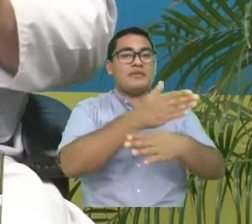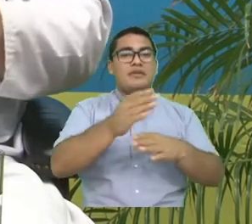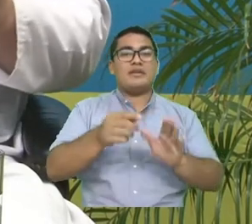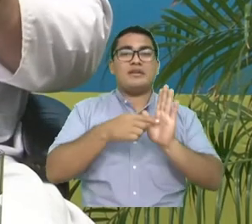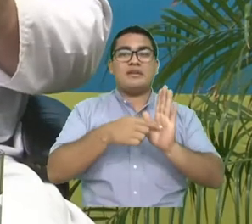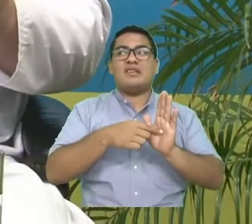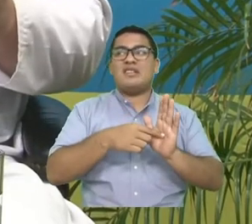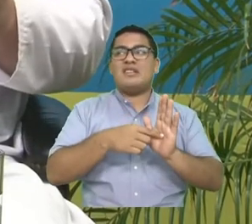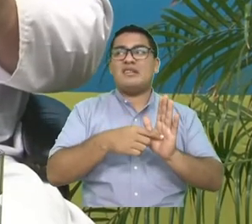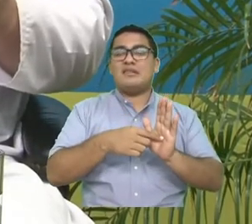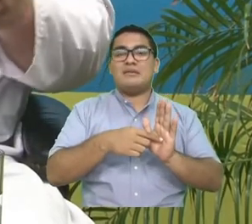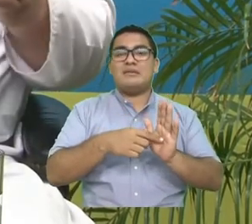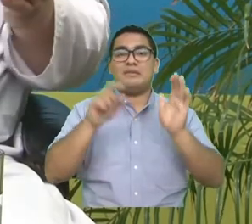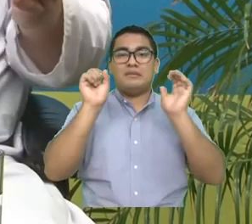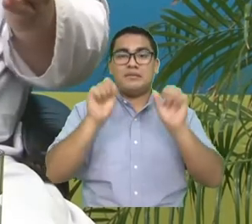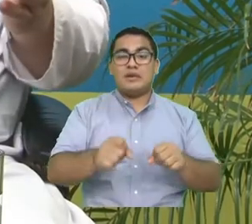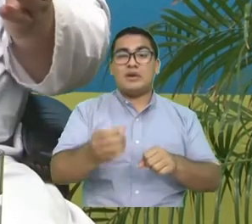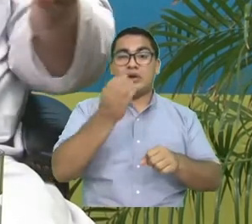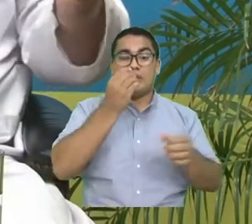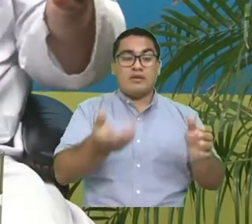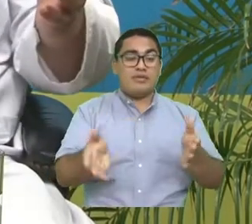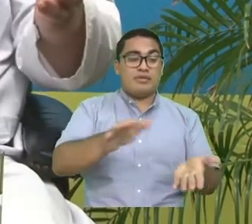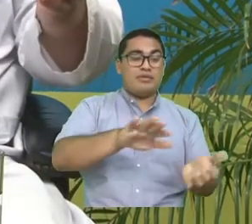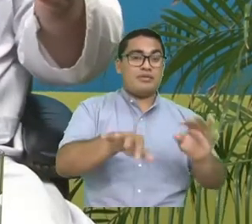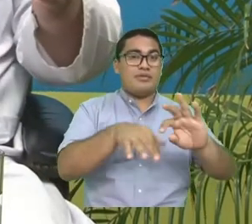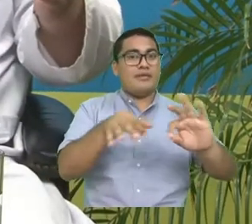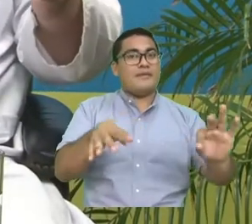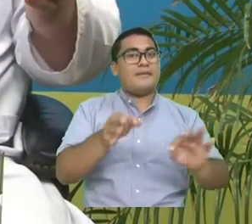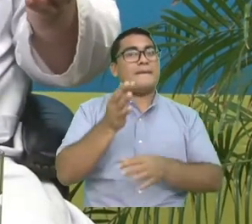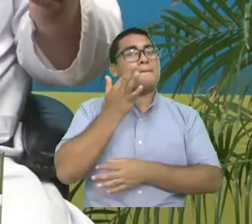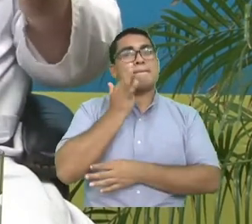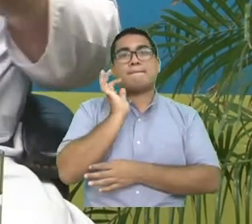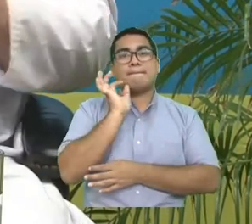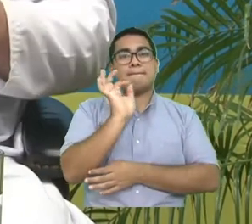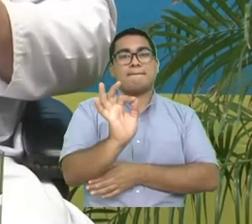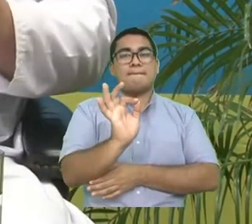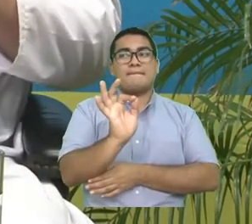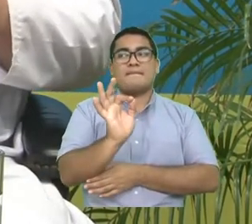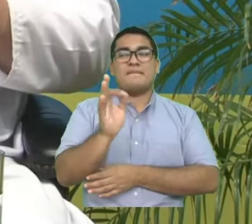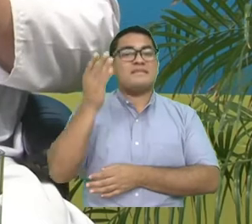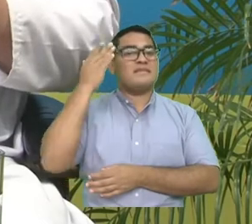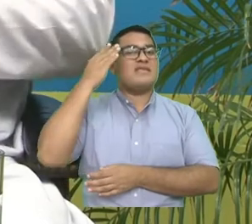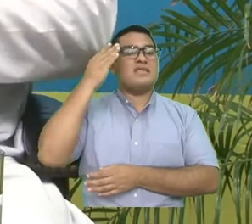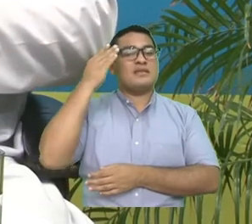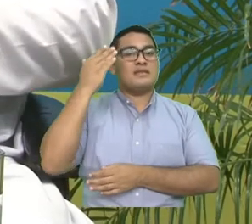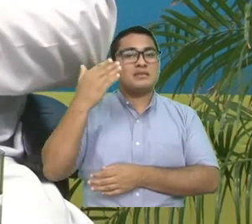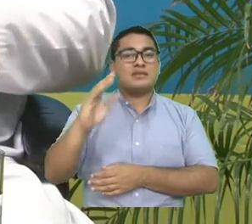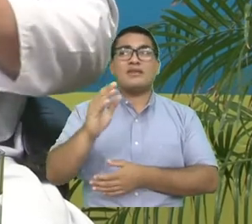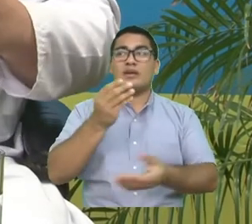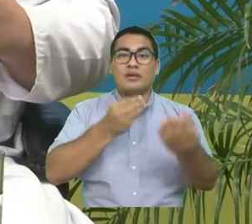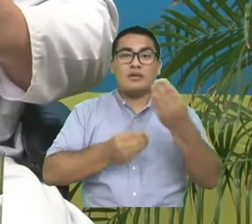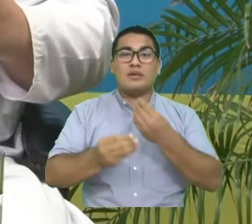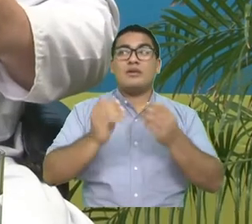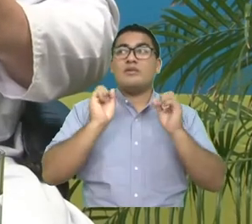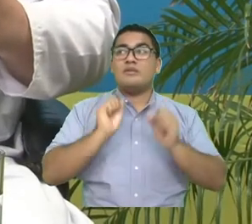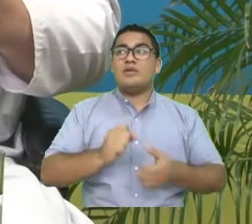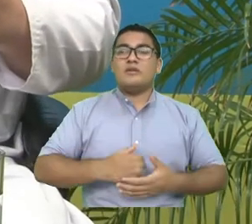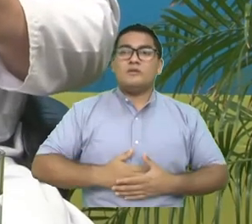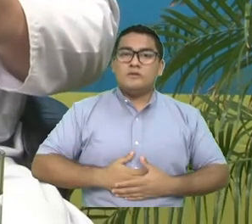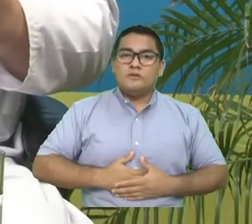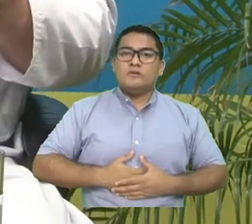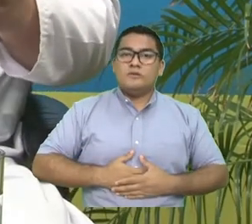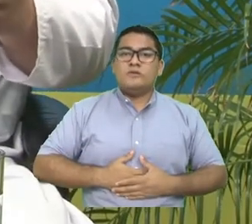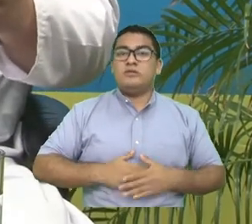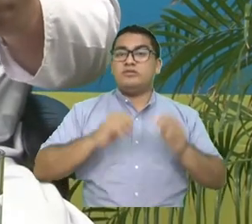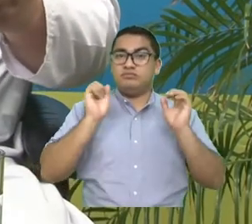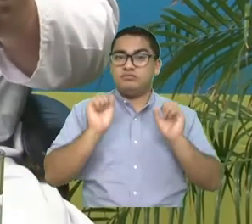nuestro medio, pues, podemos comer una catamal, que es sabroso, ya, pero ya sabes que cuando te lo comes puedes tener una crisis, ¿verdad?